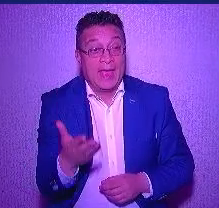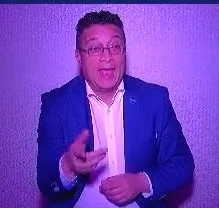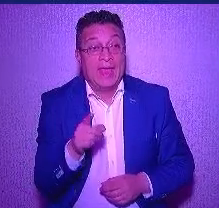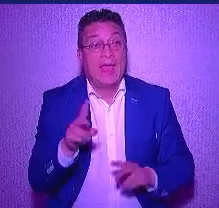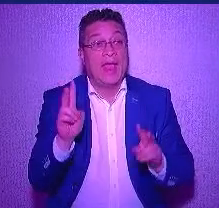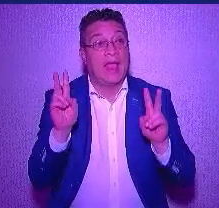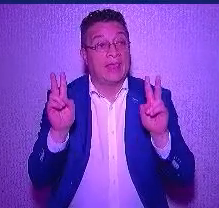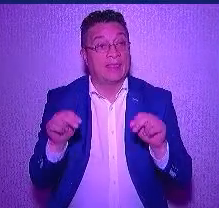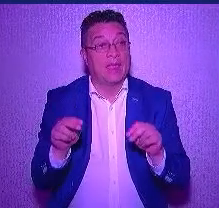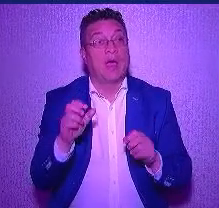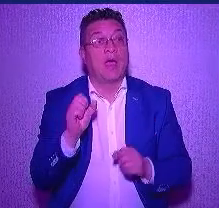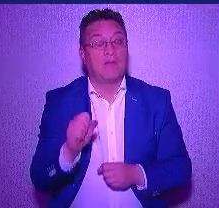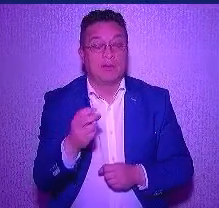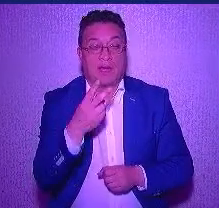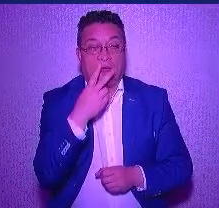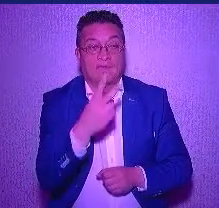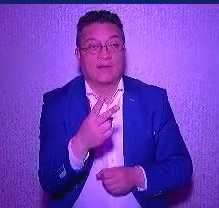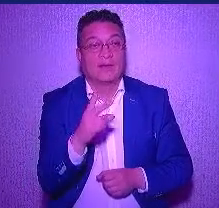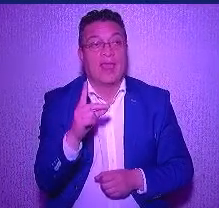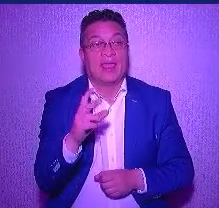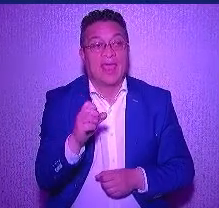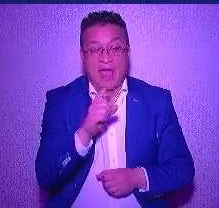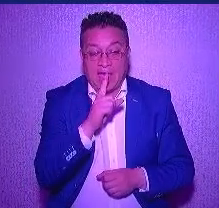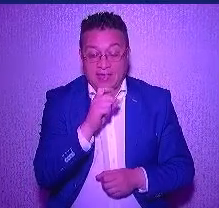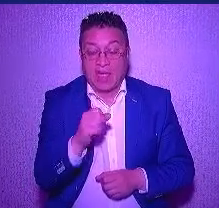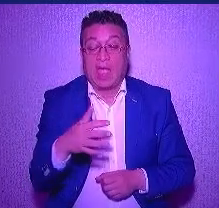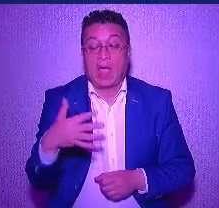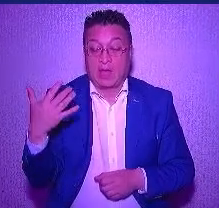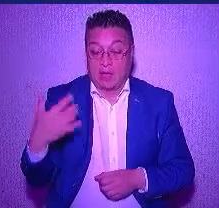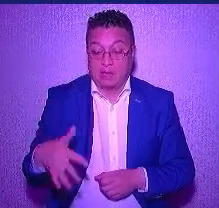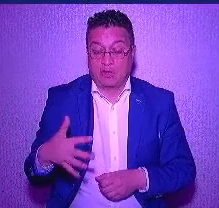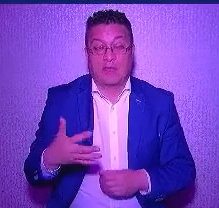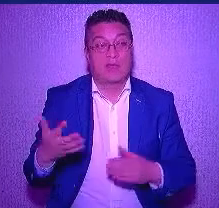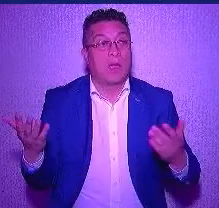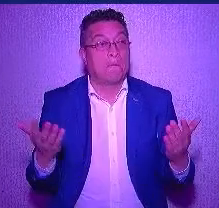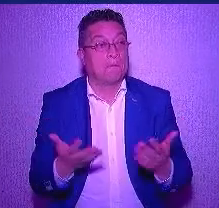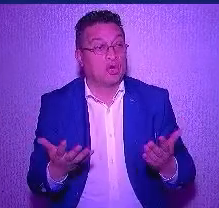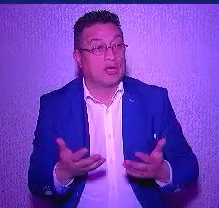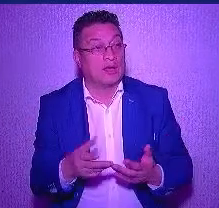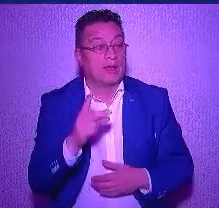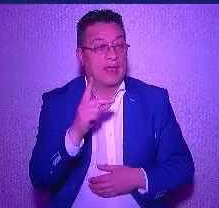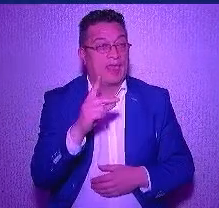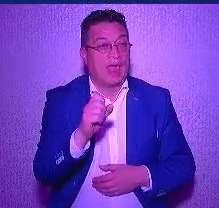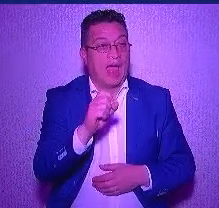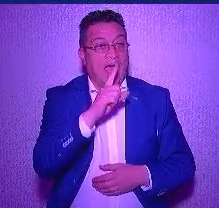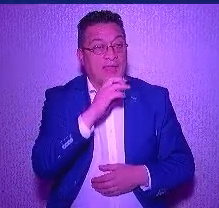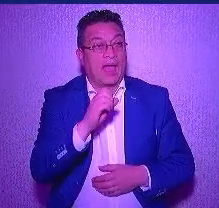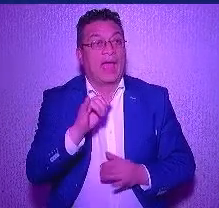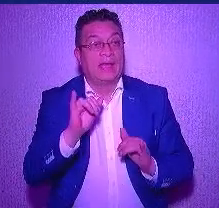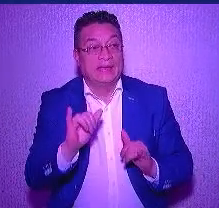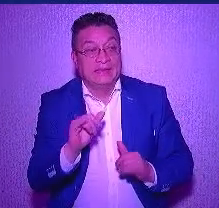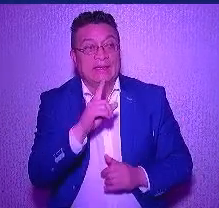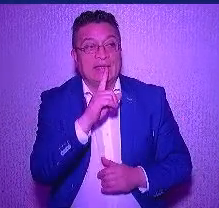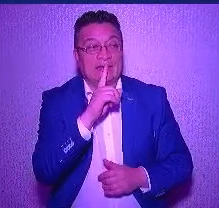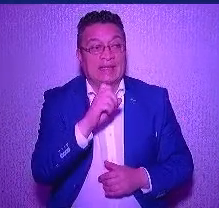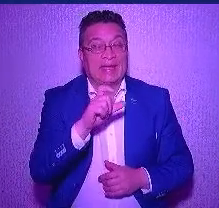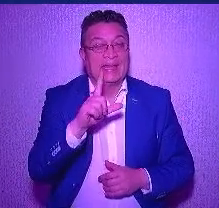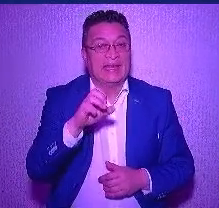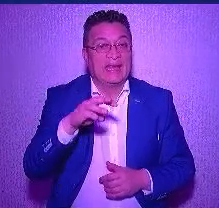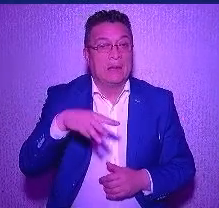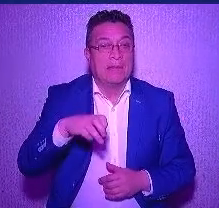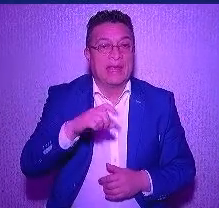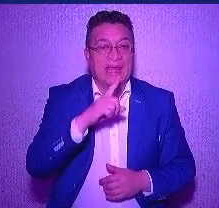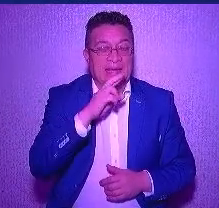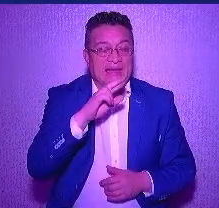cual vemos Esta Data es relevante porque Data y telemetría tiene un valor distinto